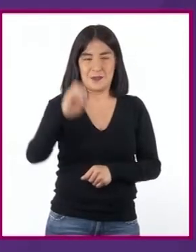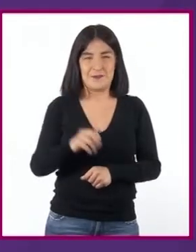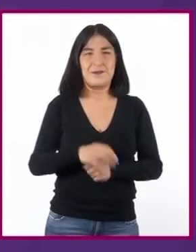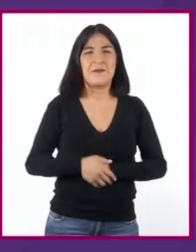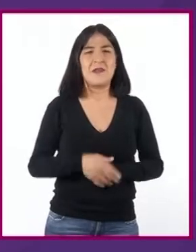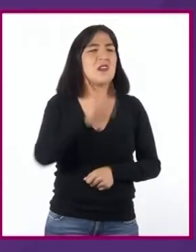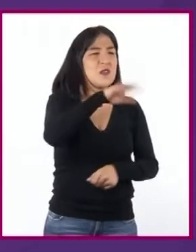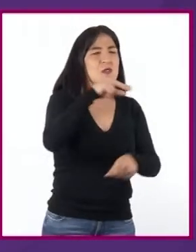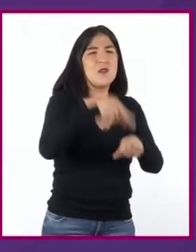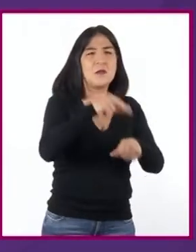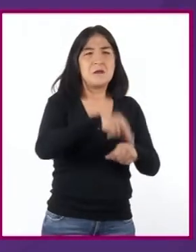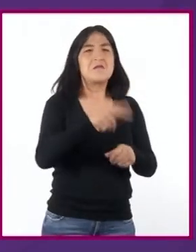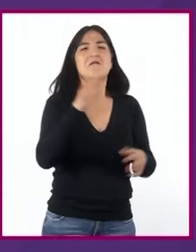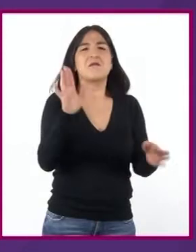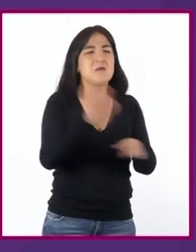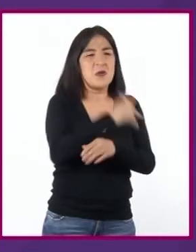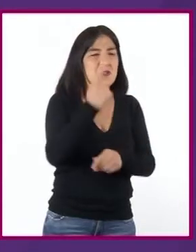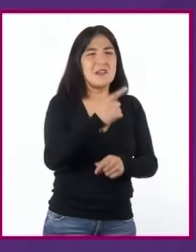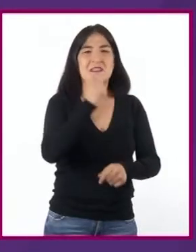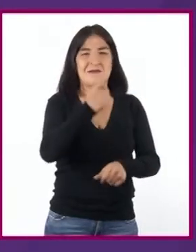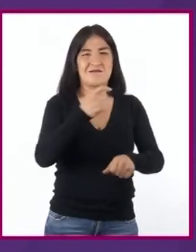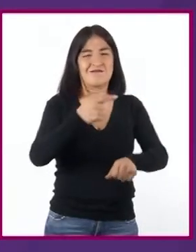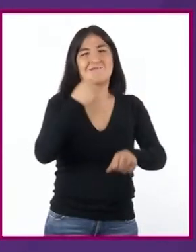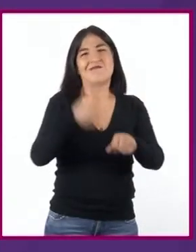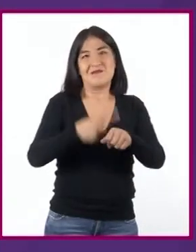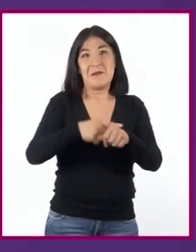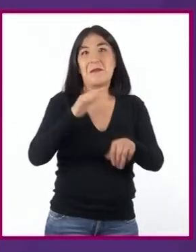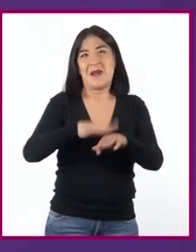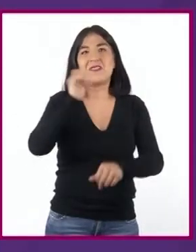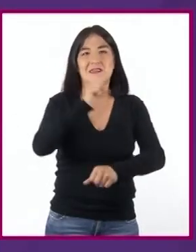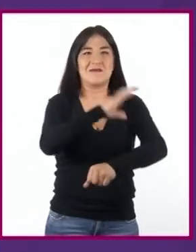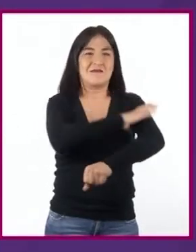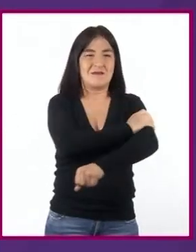qué se considera un gran problema de salud la hipertensión arterial?